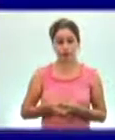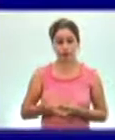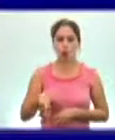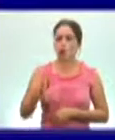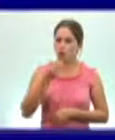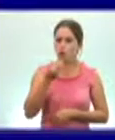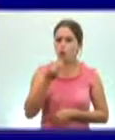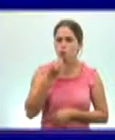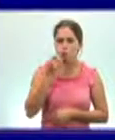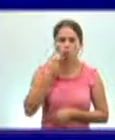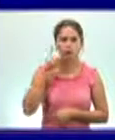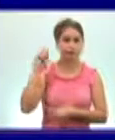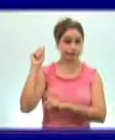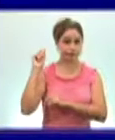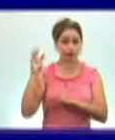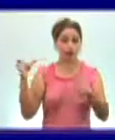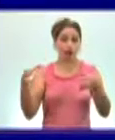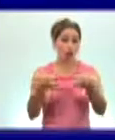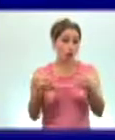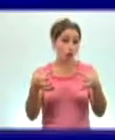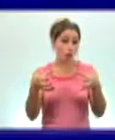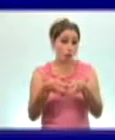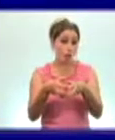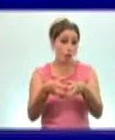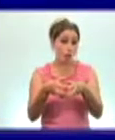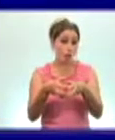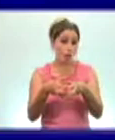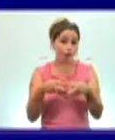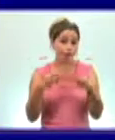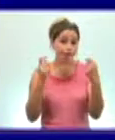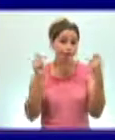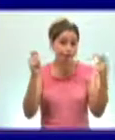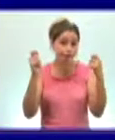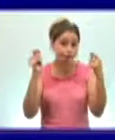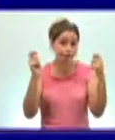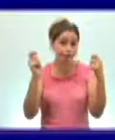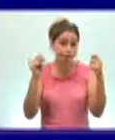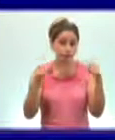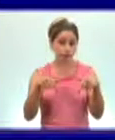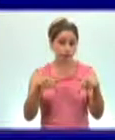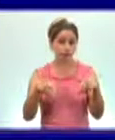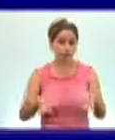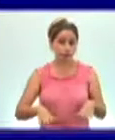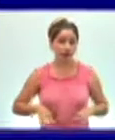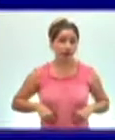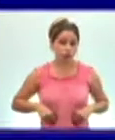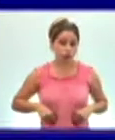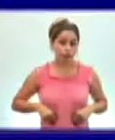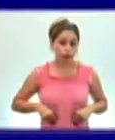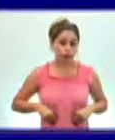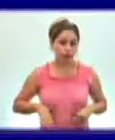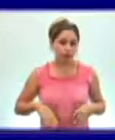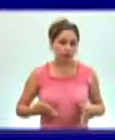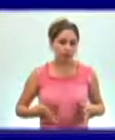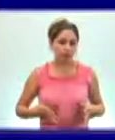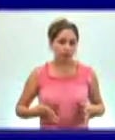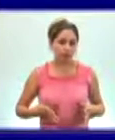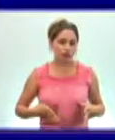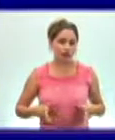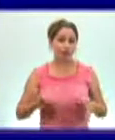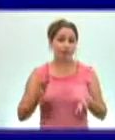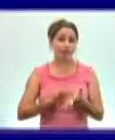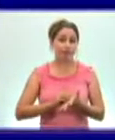grupos reaccionarios, es decir, asumiendo determinados comportamientos específicos de la